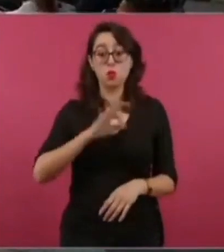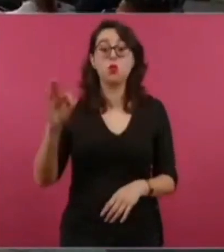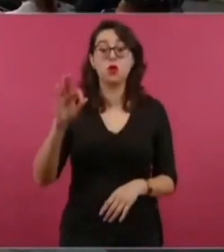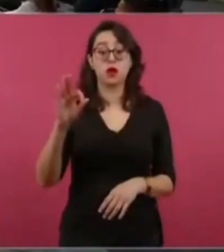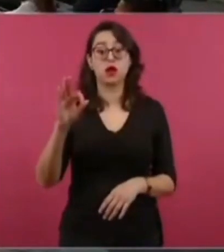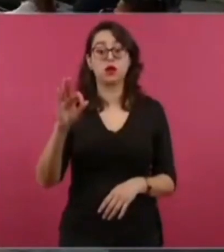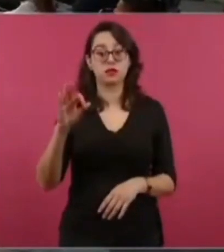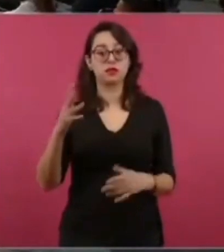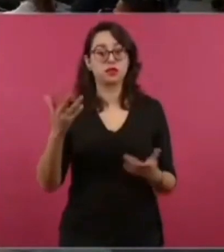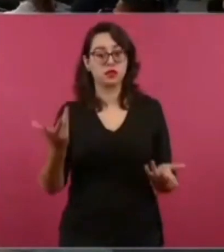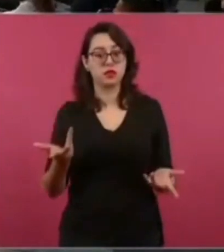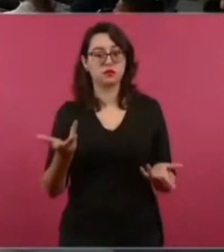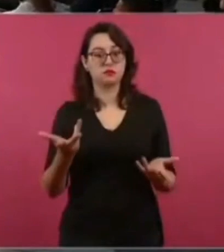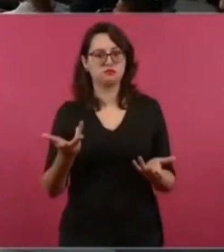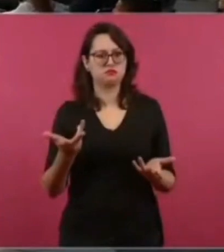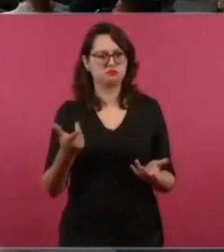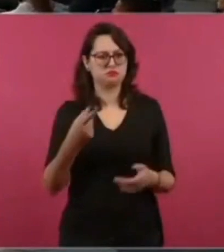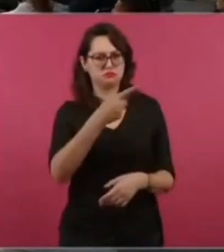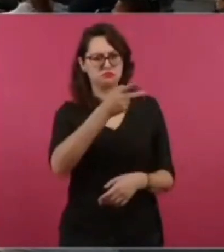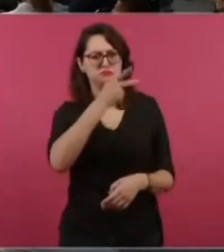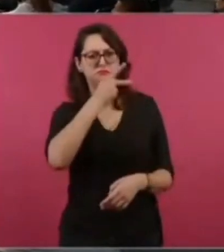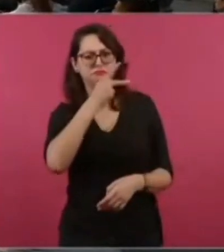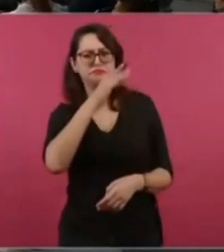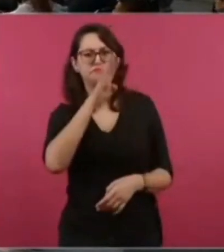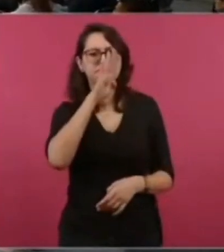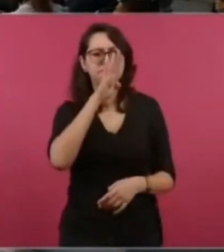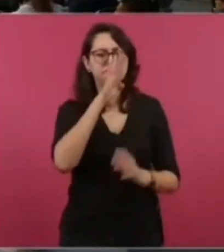Y entonces, pues vamos a